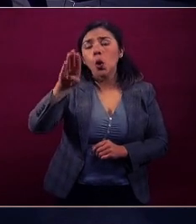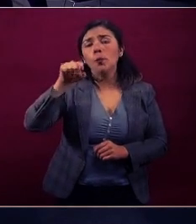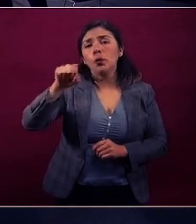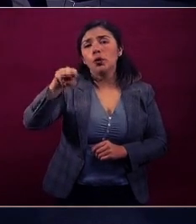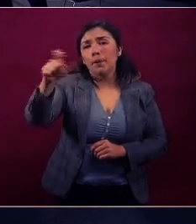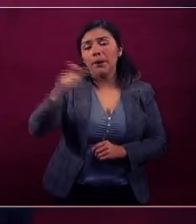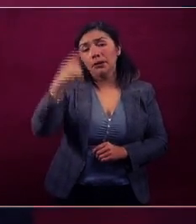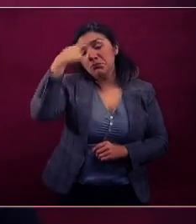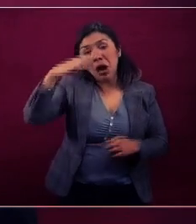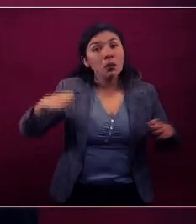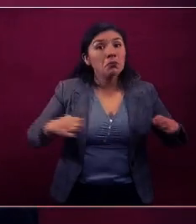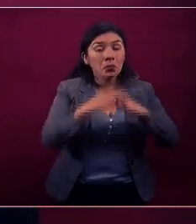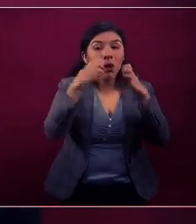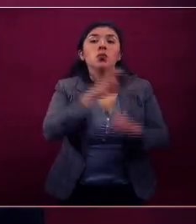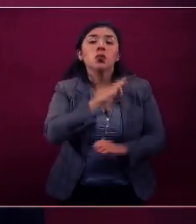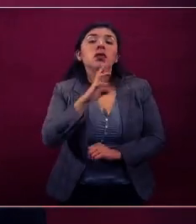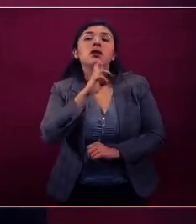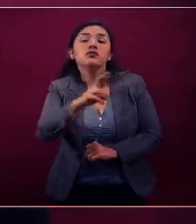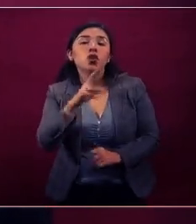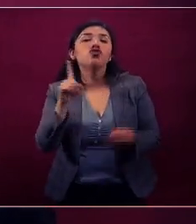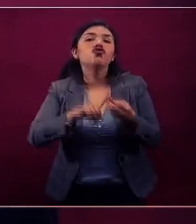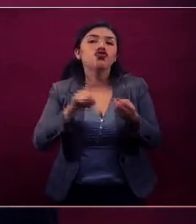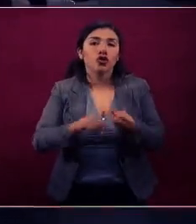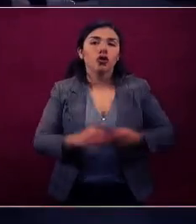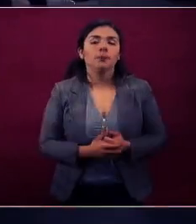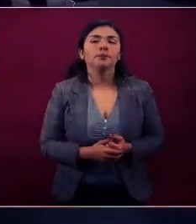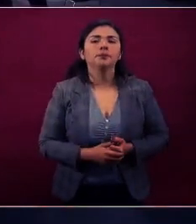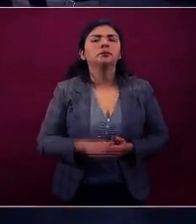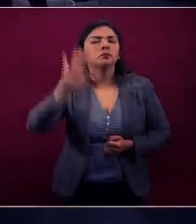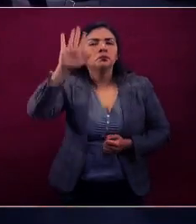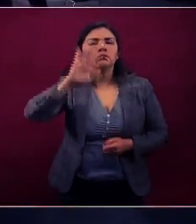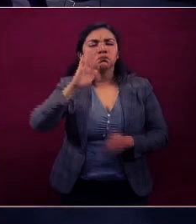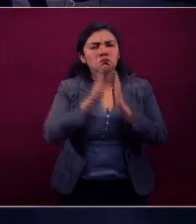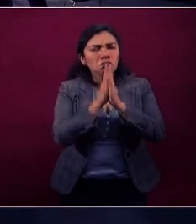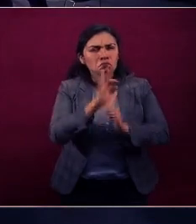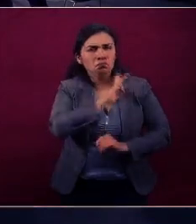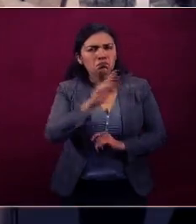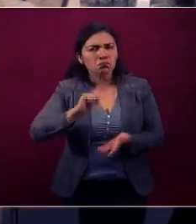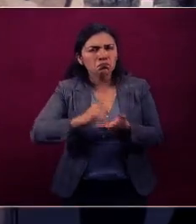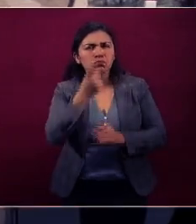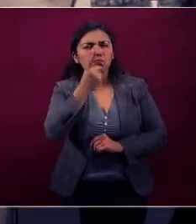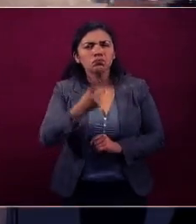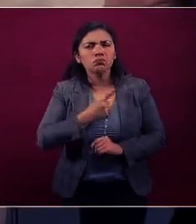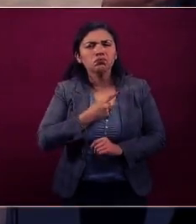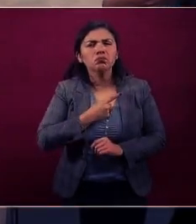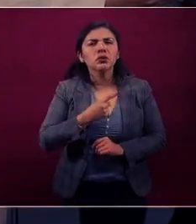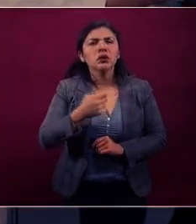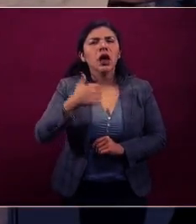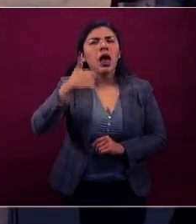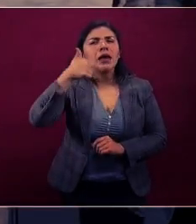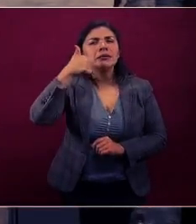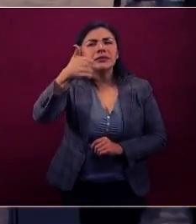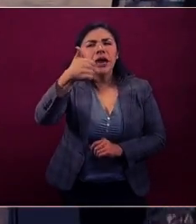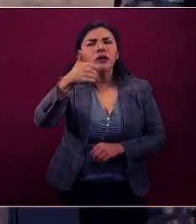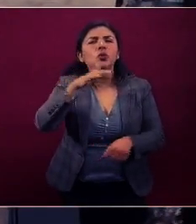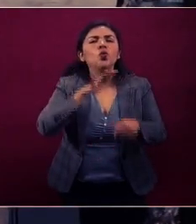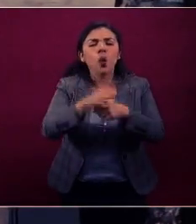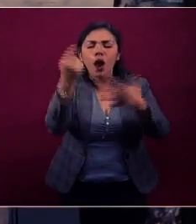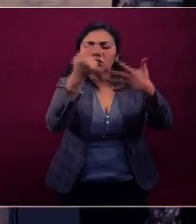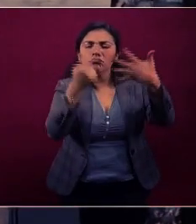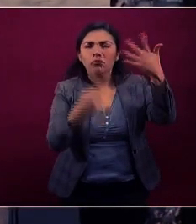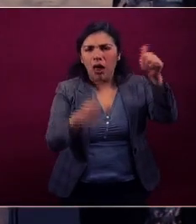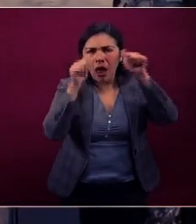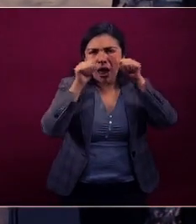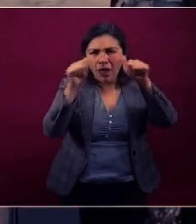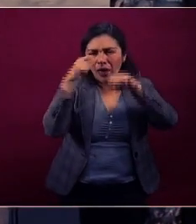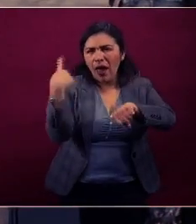que podamos tener pronta referencia. Nada más, doctor, si puede repetir por favor las seis enfermedades que se